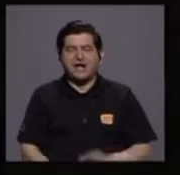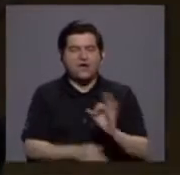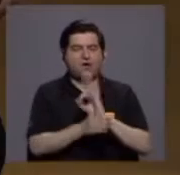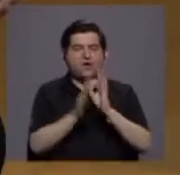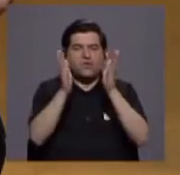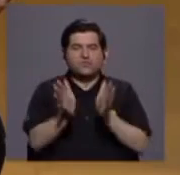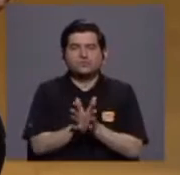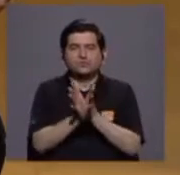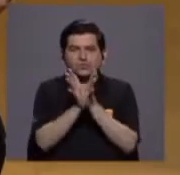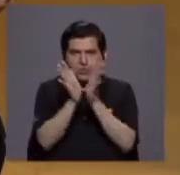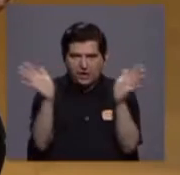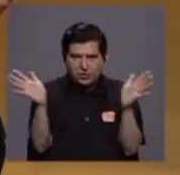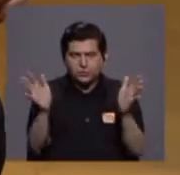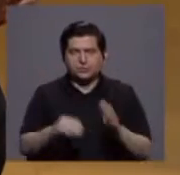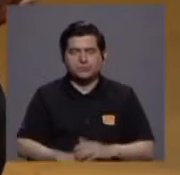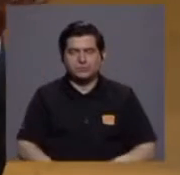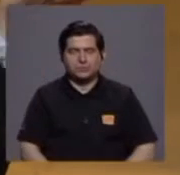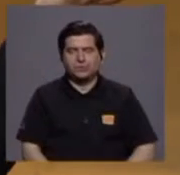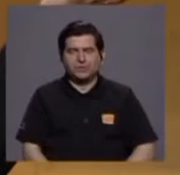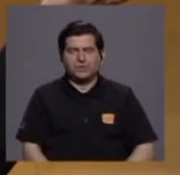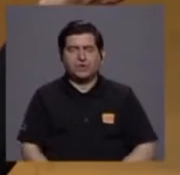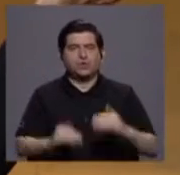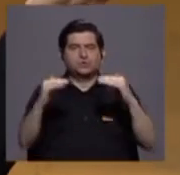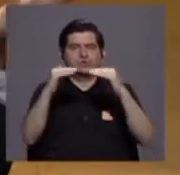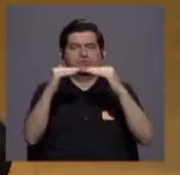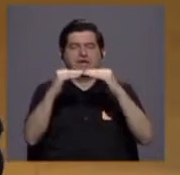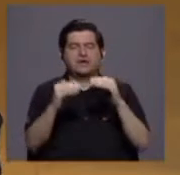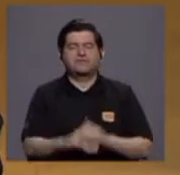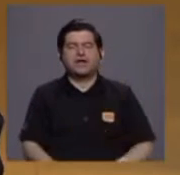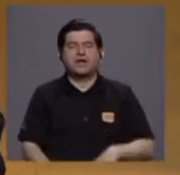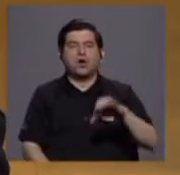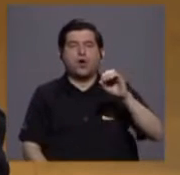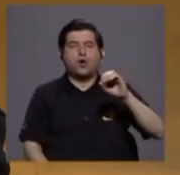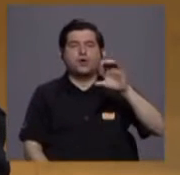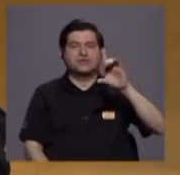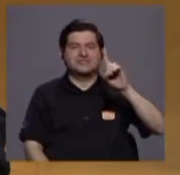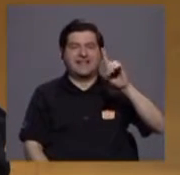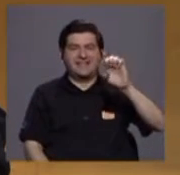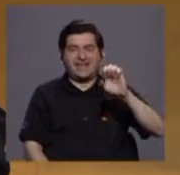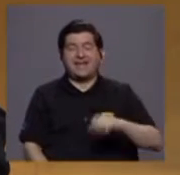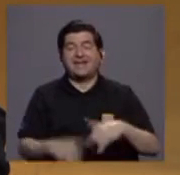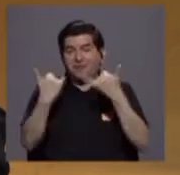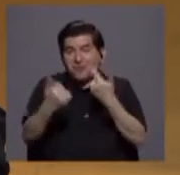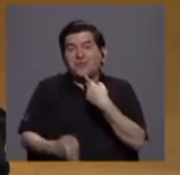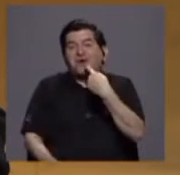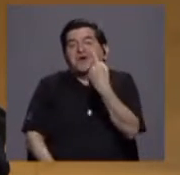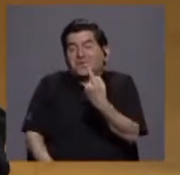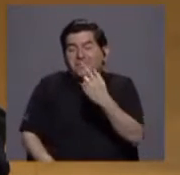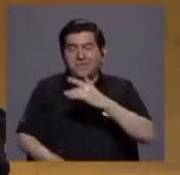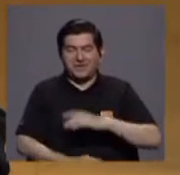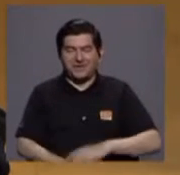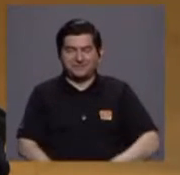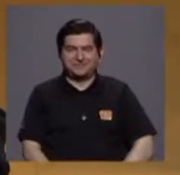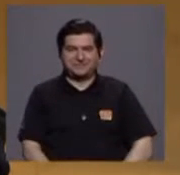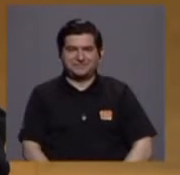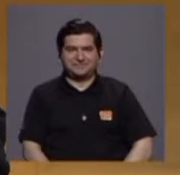funcionarios públicos de nivel OCDE, como decimos ahora, y